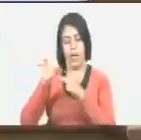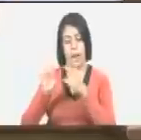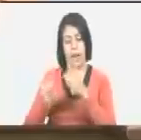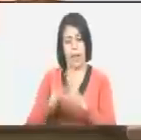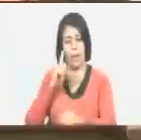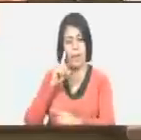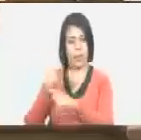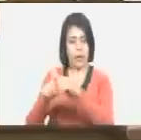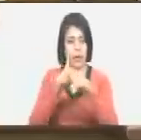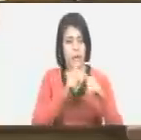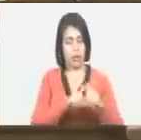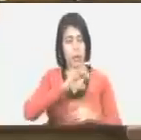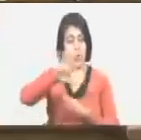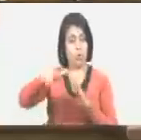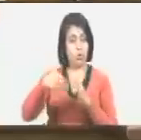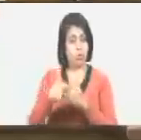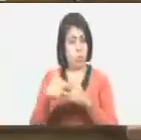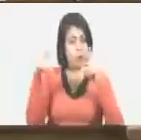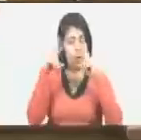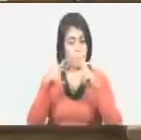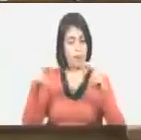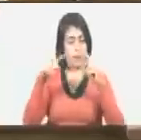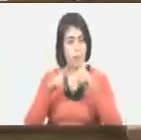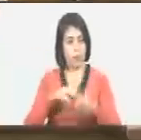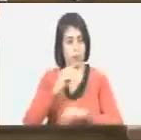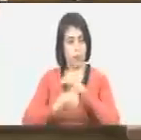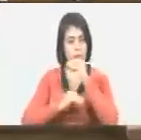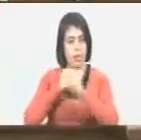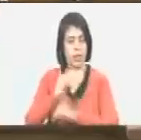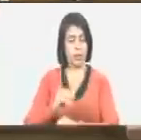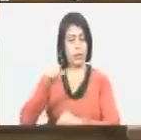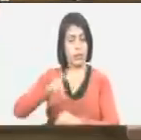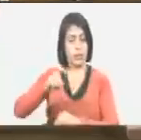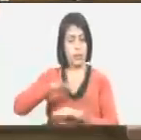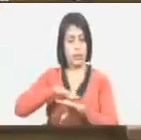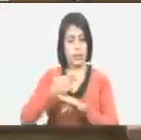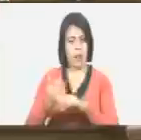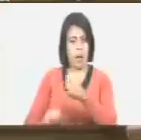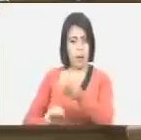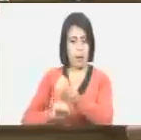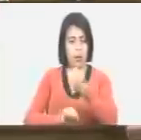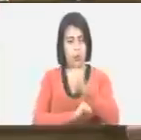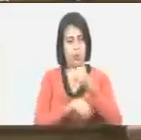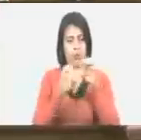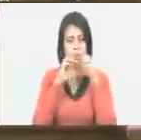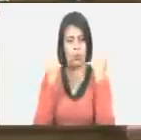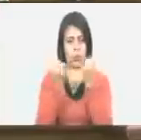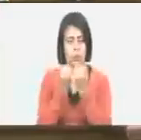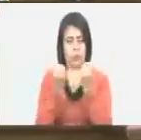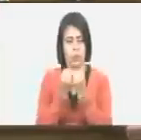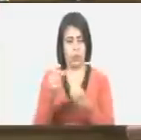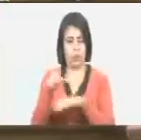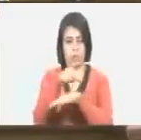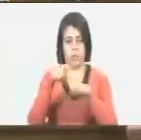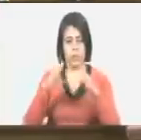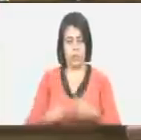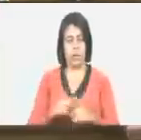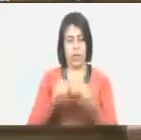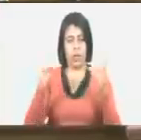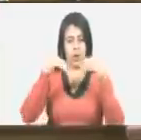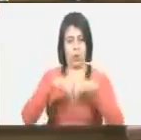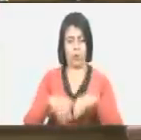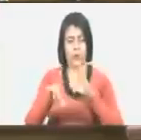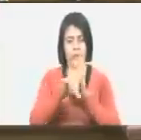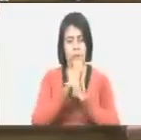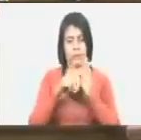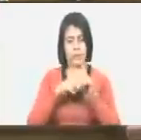de convicción y todas las diligencias de investigación que estime necesarias con el apoyo de los órganos y entes del Estado, de conformidad con